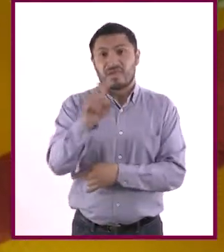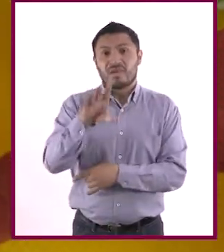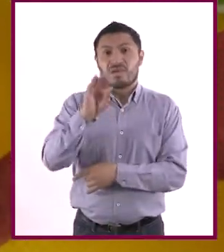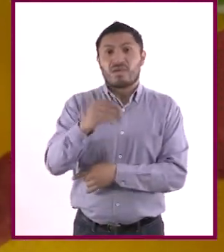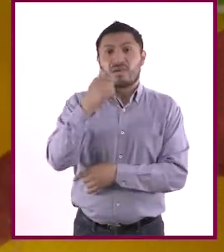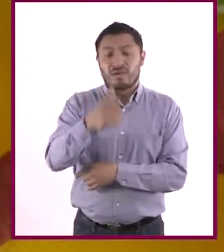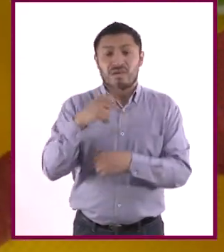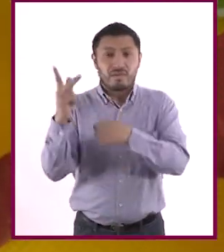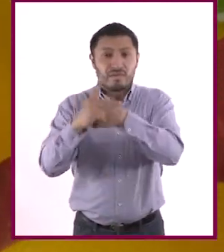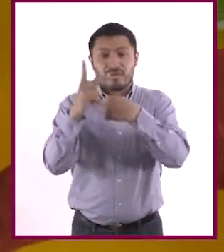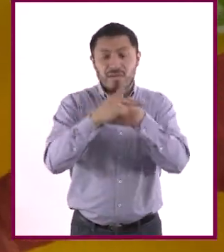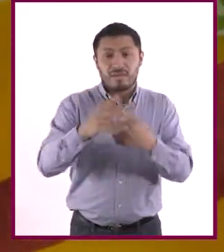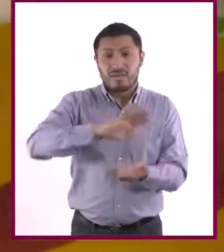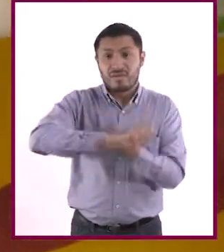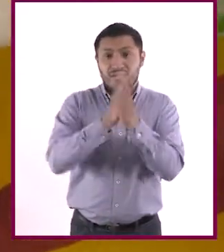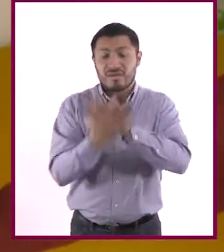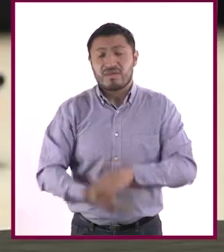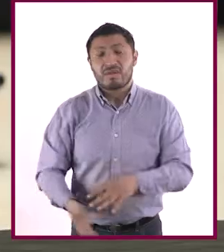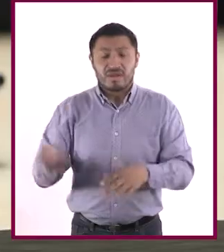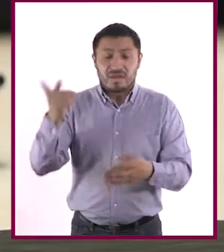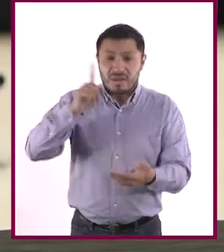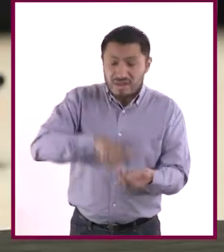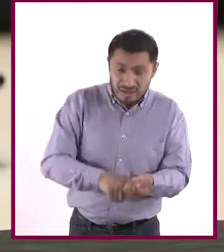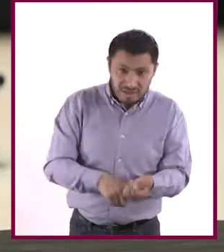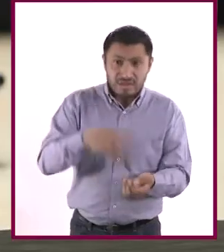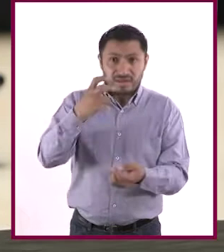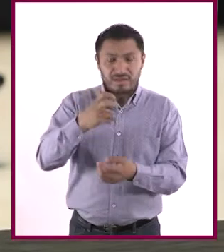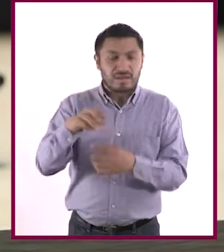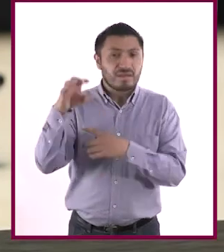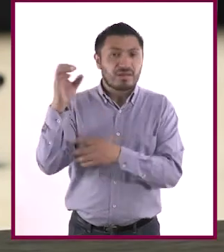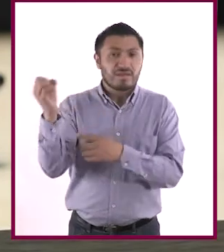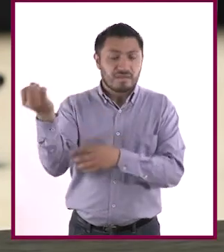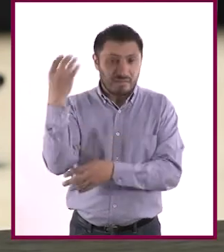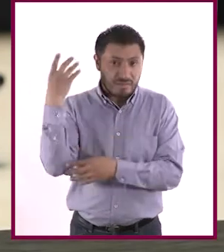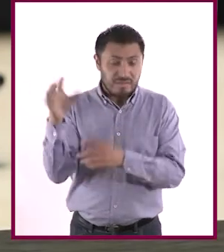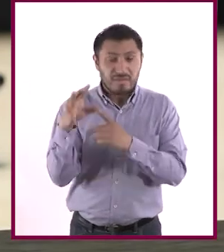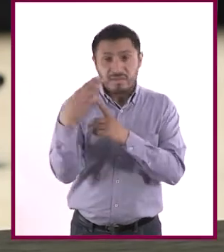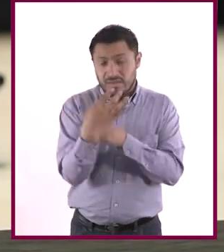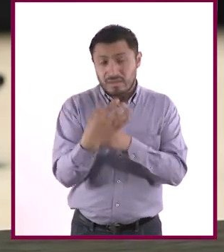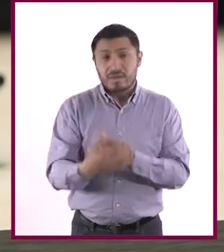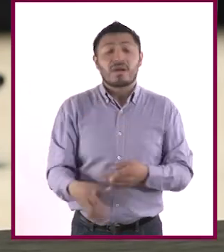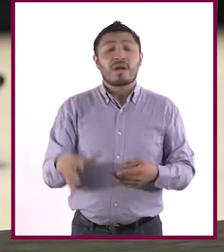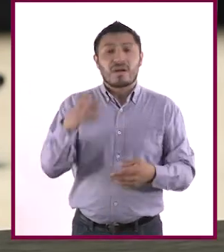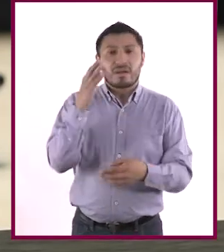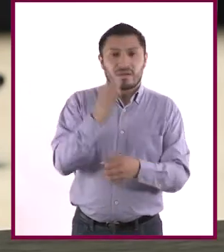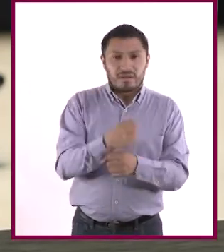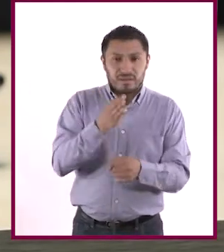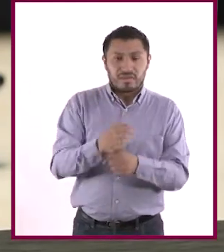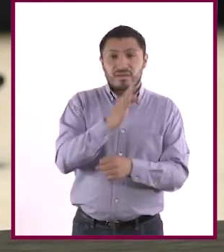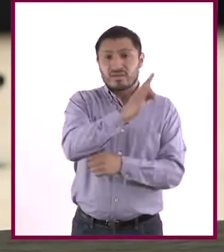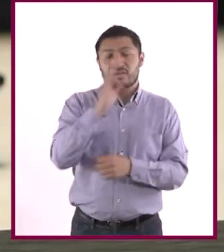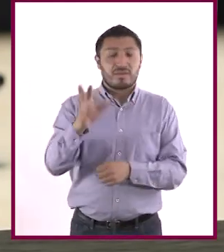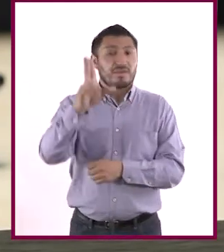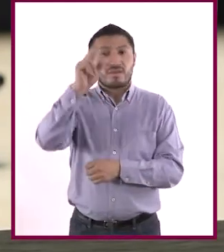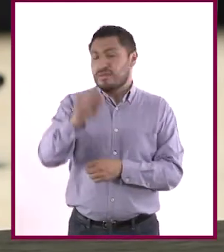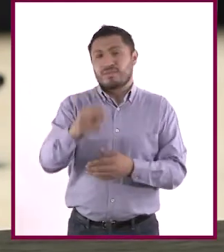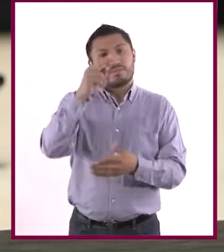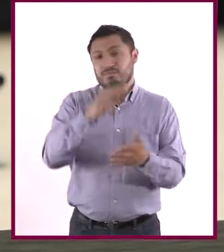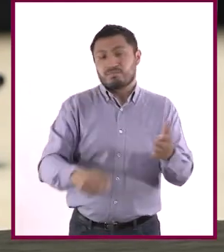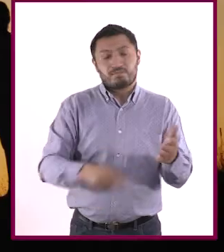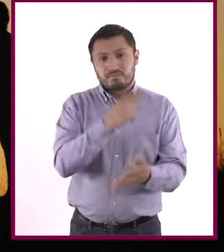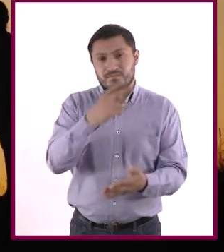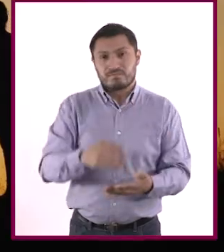196 países se han convertido en estados parte en la Convención. Hasta la fecha, solamente los Estados Unidos no la han